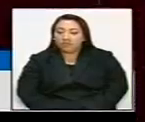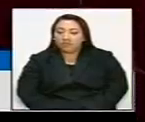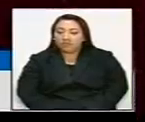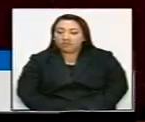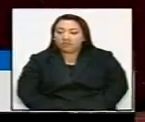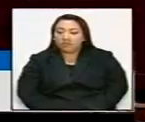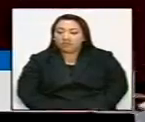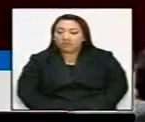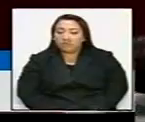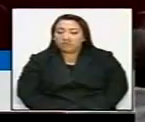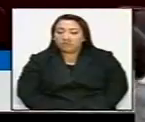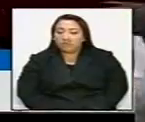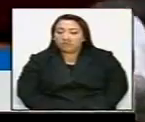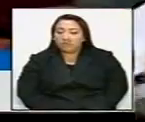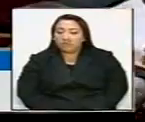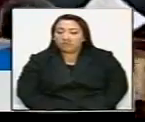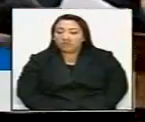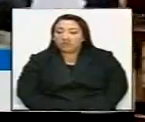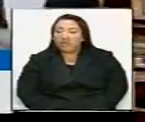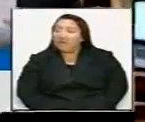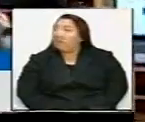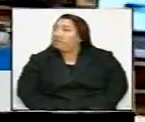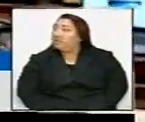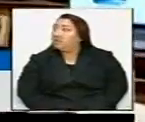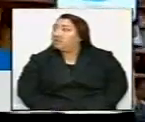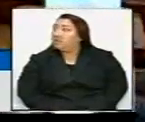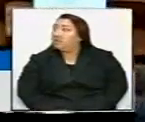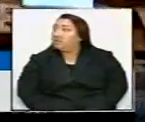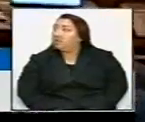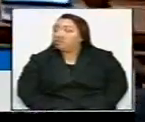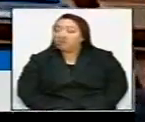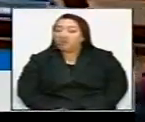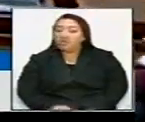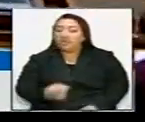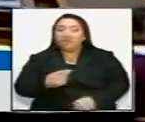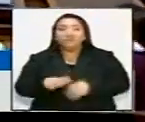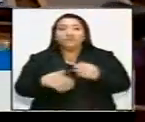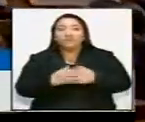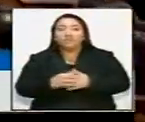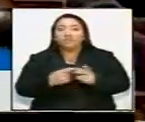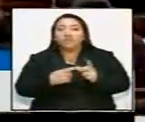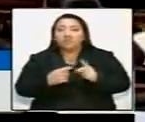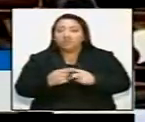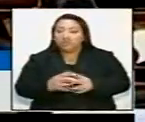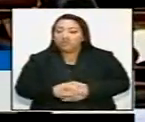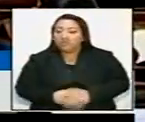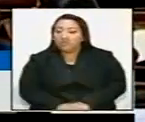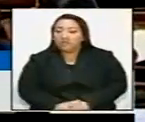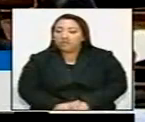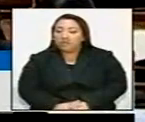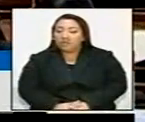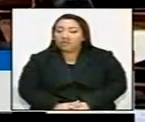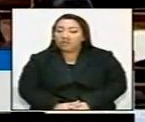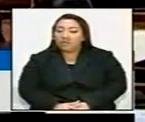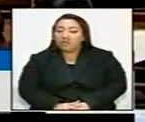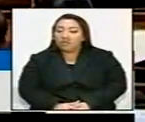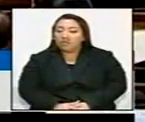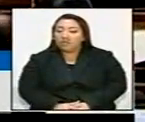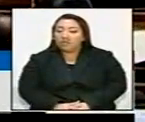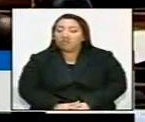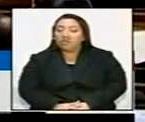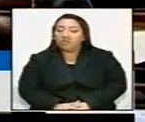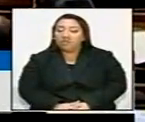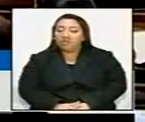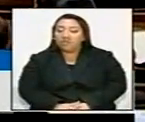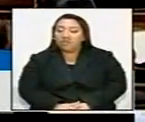Gracias también a la participación del señor Pablo Lavado en esta oportunidad. Bien, para enriquecer este foro vamos a contar con la participación del público. Si